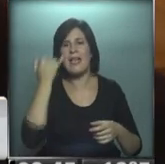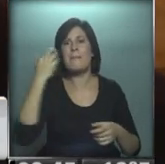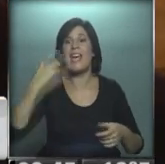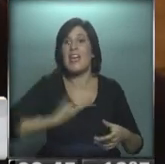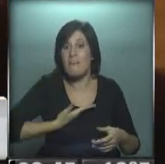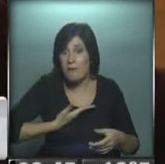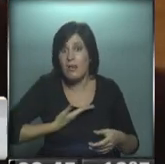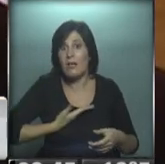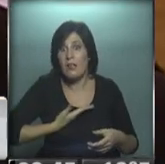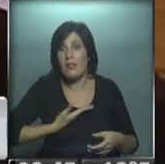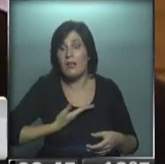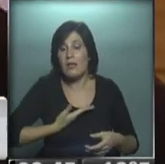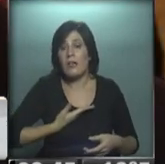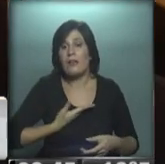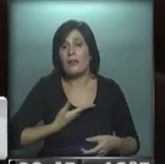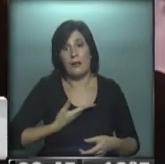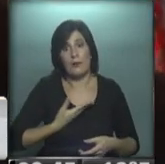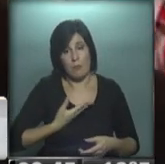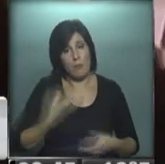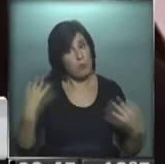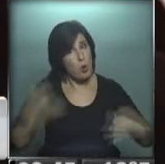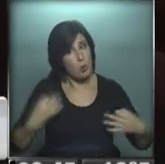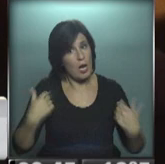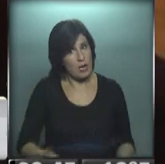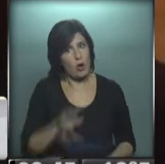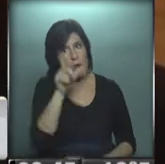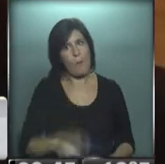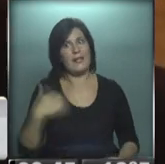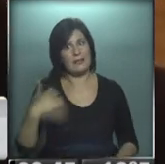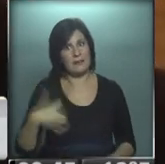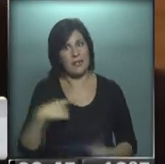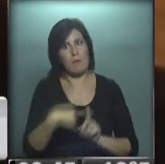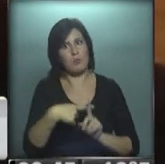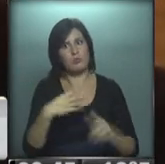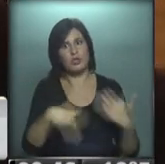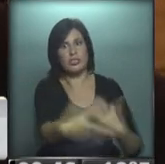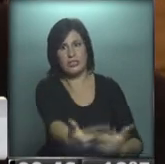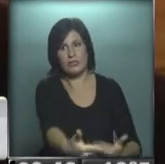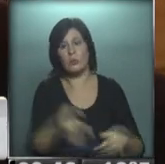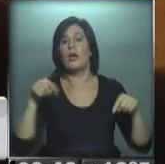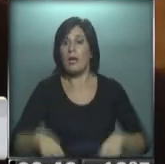paquete accionario de YPF es positivo para el país. De aquí en más, el gobierno